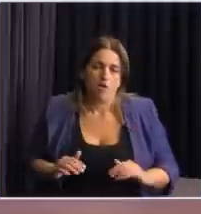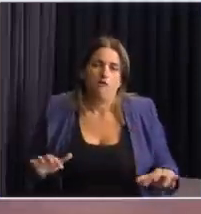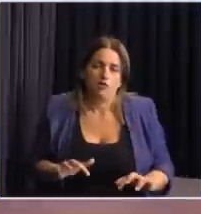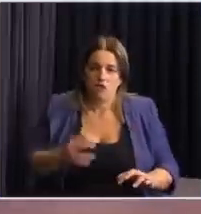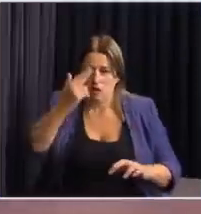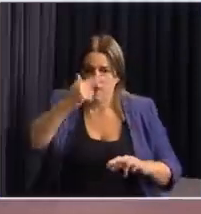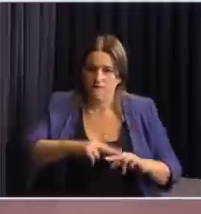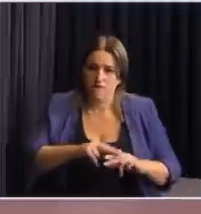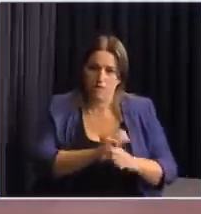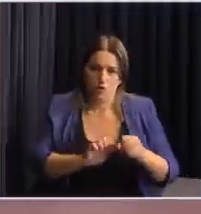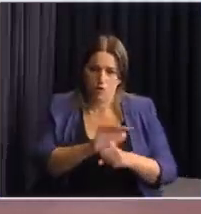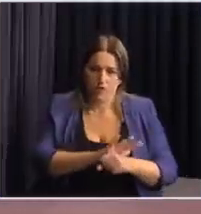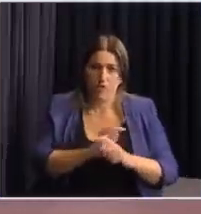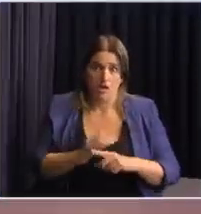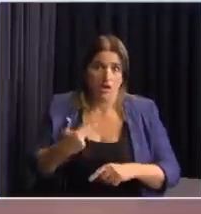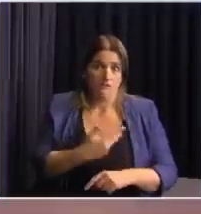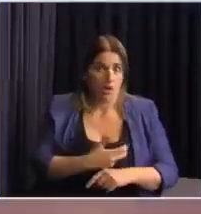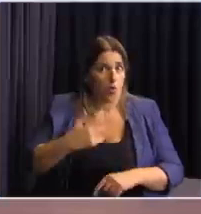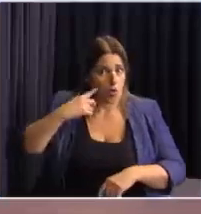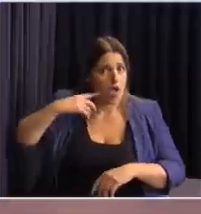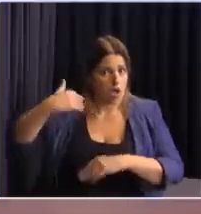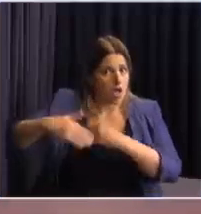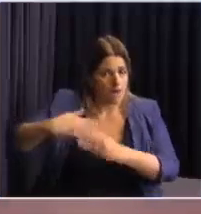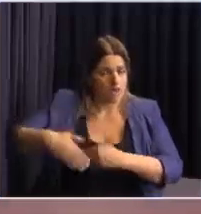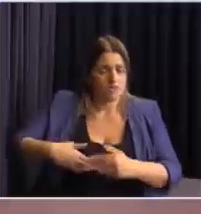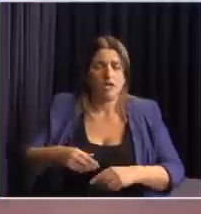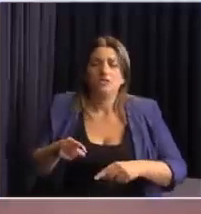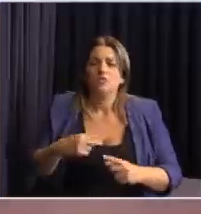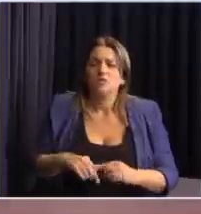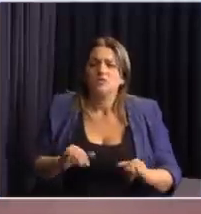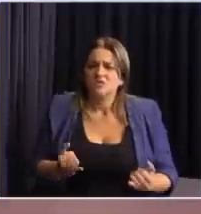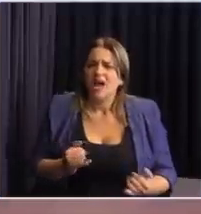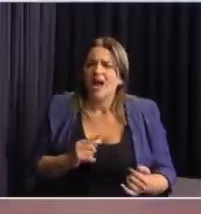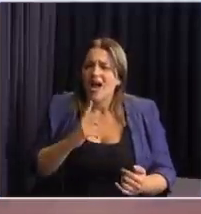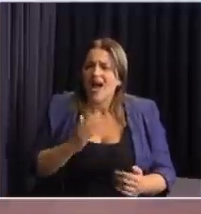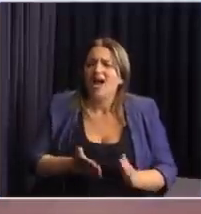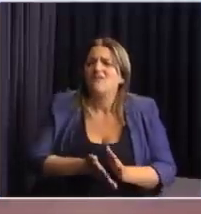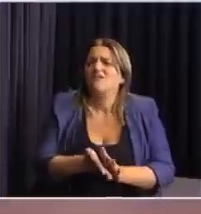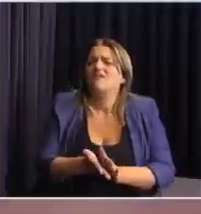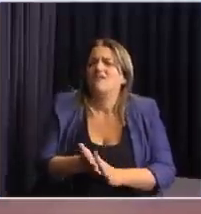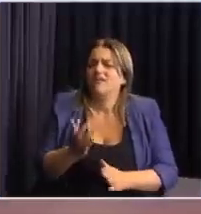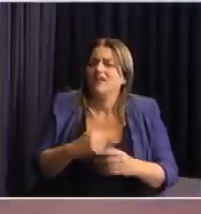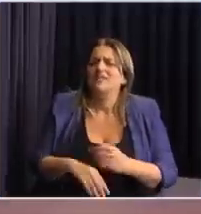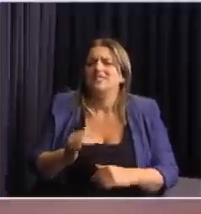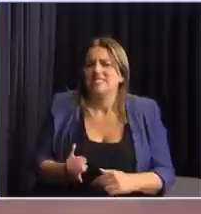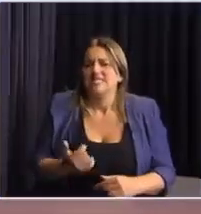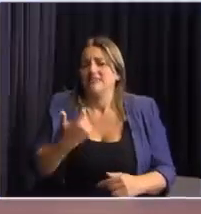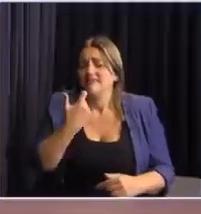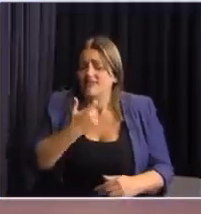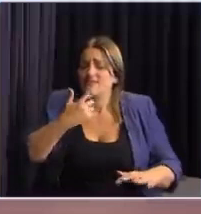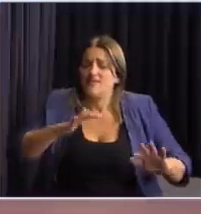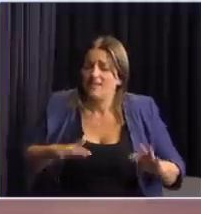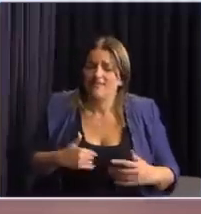tenemos una vacunación avanzada, con lo cual hay un escalón, estamos un escalón más abajo, no el que